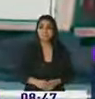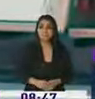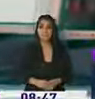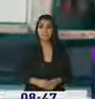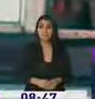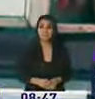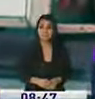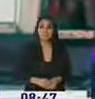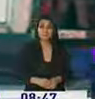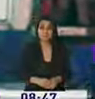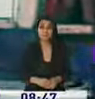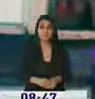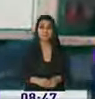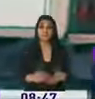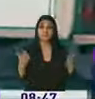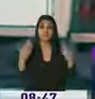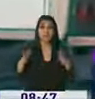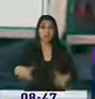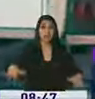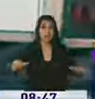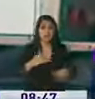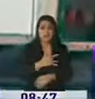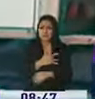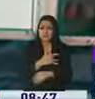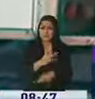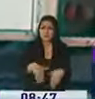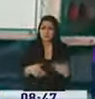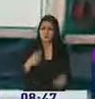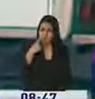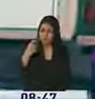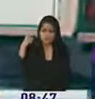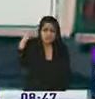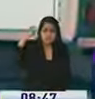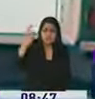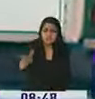Y un caso que alarmó a los guayaquileños por el comportamiento de ese ciudadano.